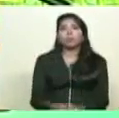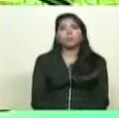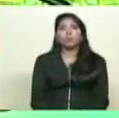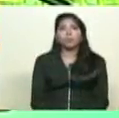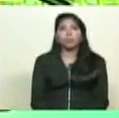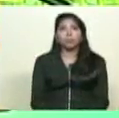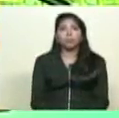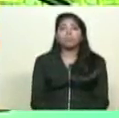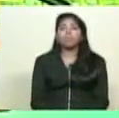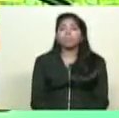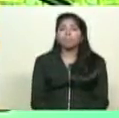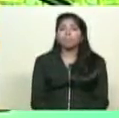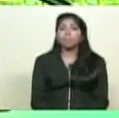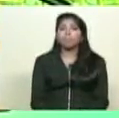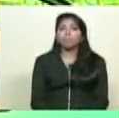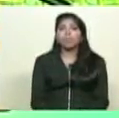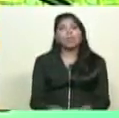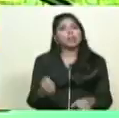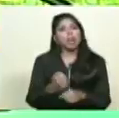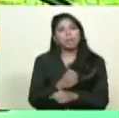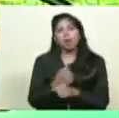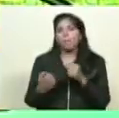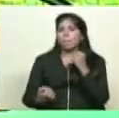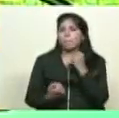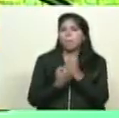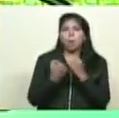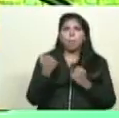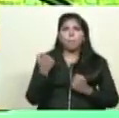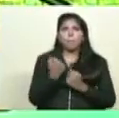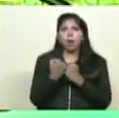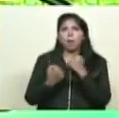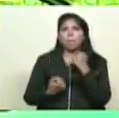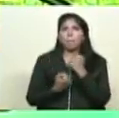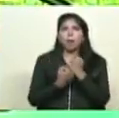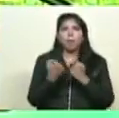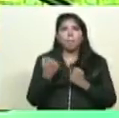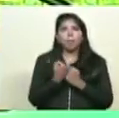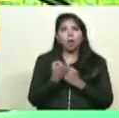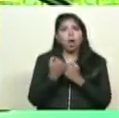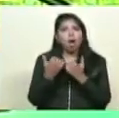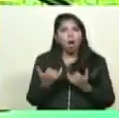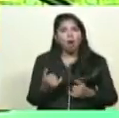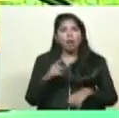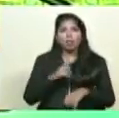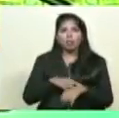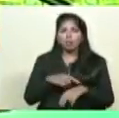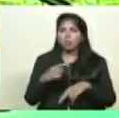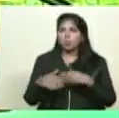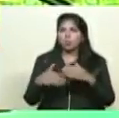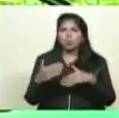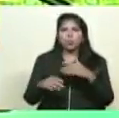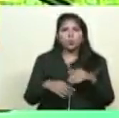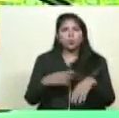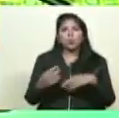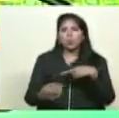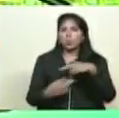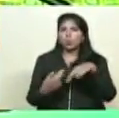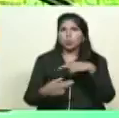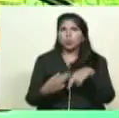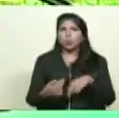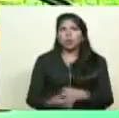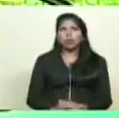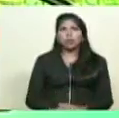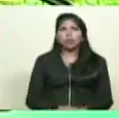apoyarse, apoyarse. Es tiempo de aceleración de la revolución. Me perdonan